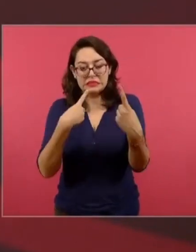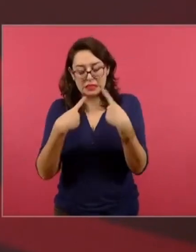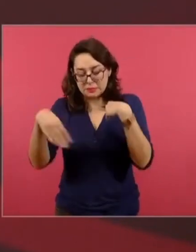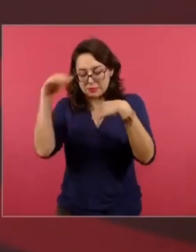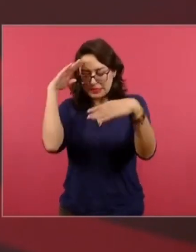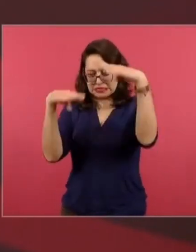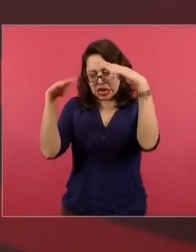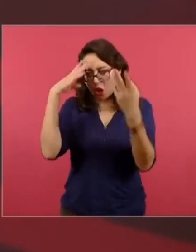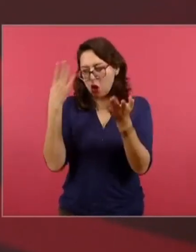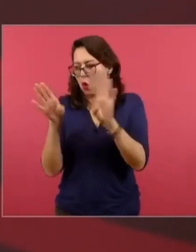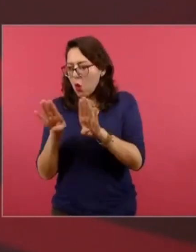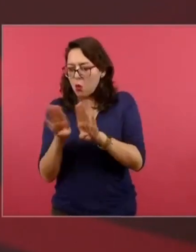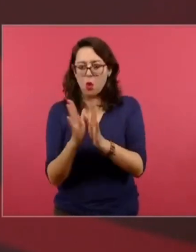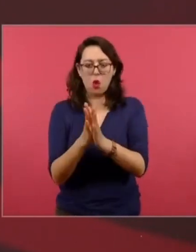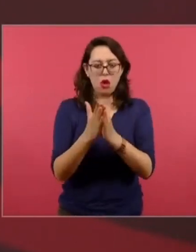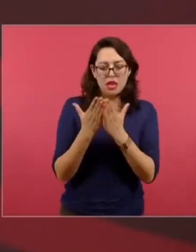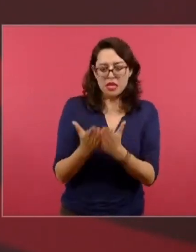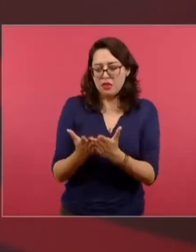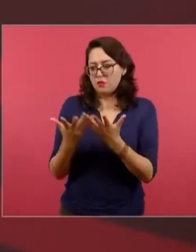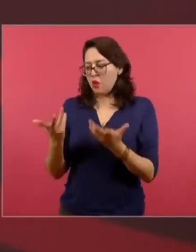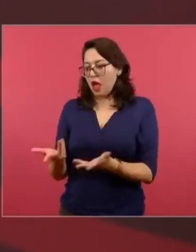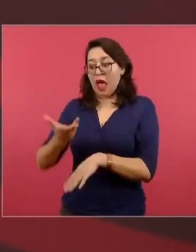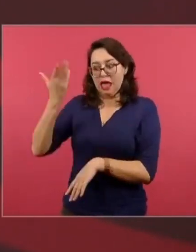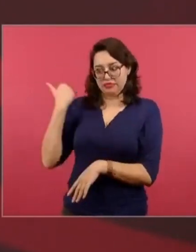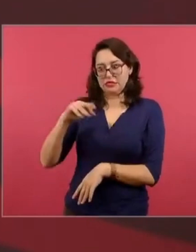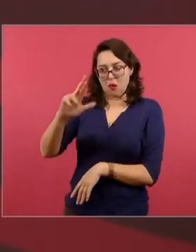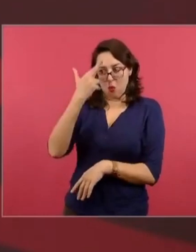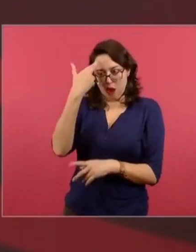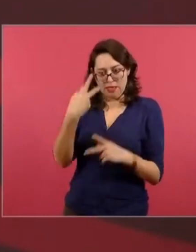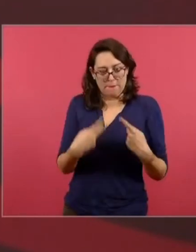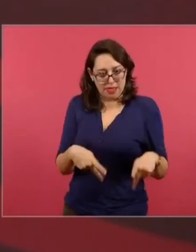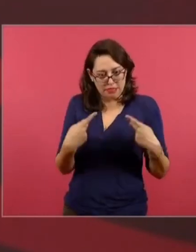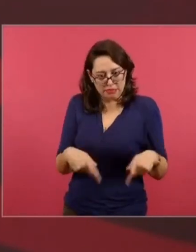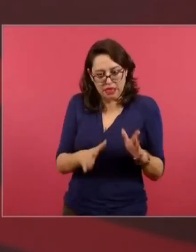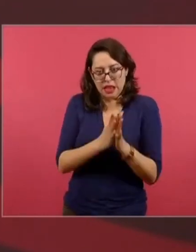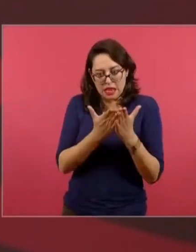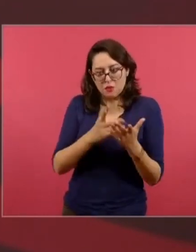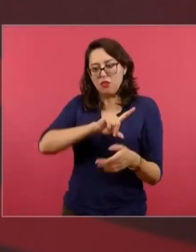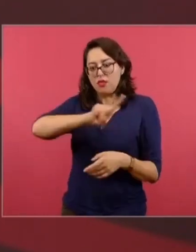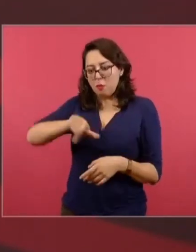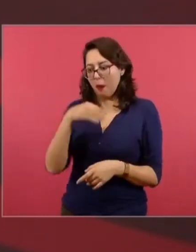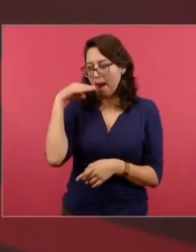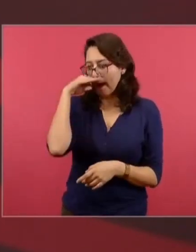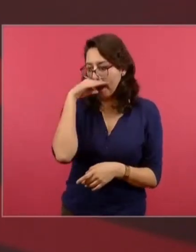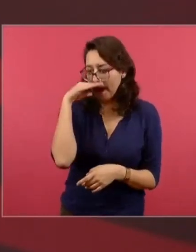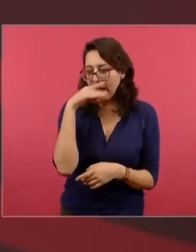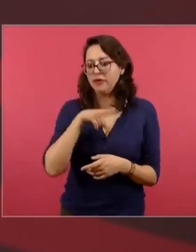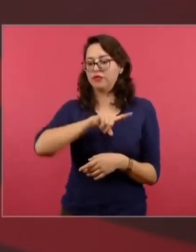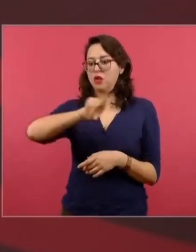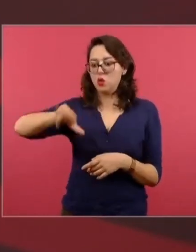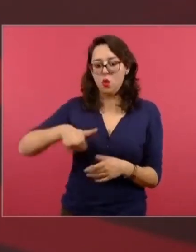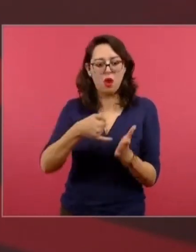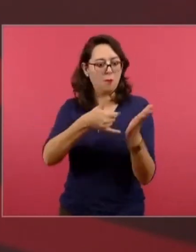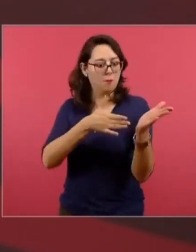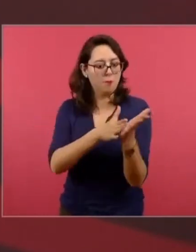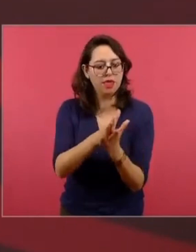de los libros, la privatización de los mismos, el trabajo editorial que se ha llevado, las transnacionales, la